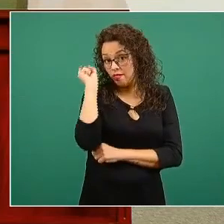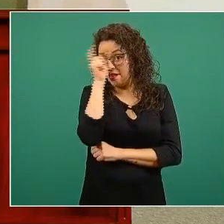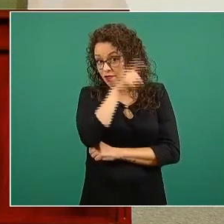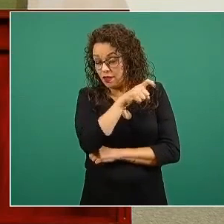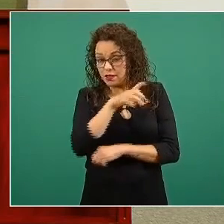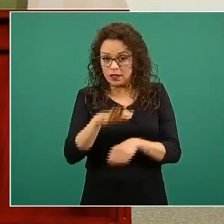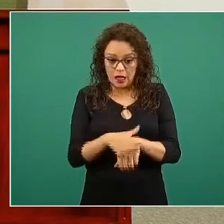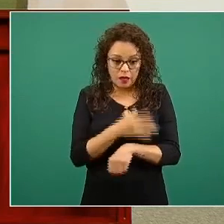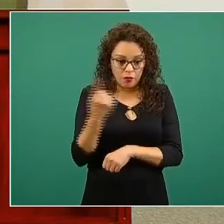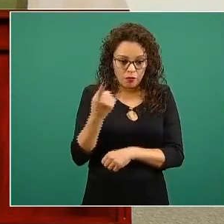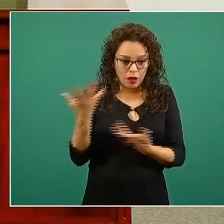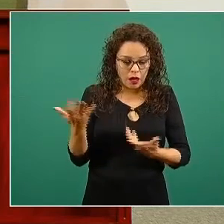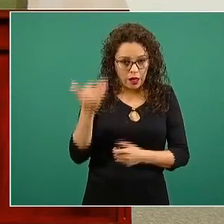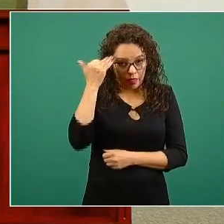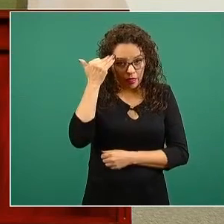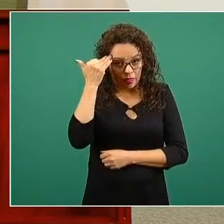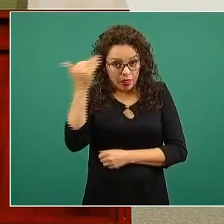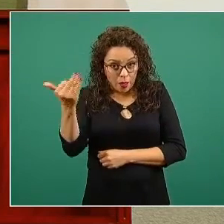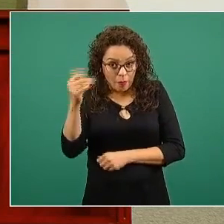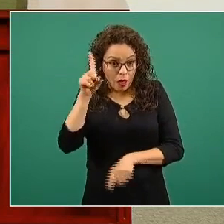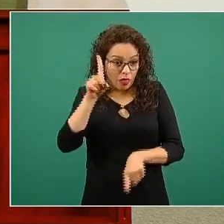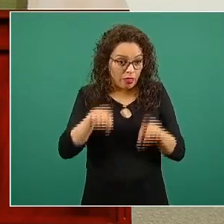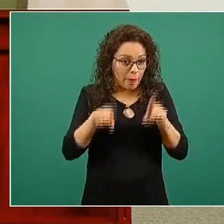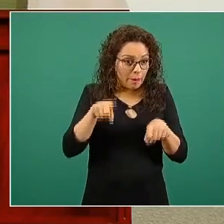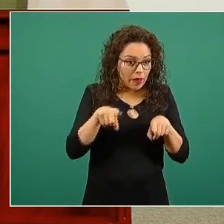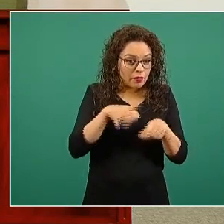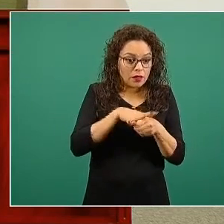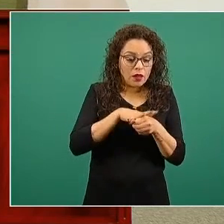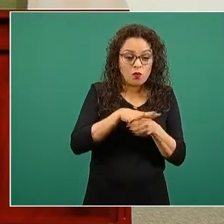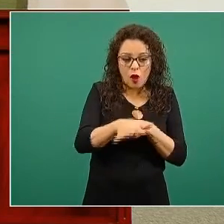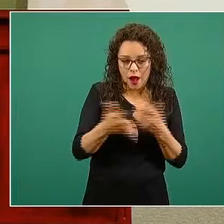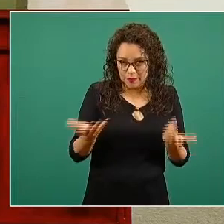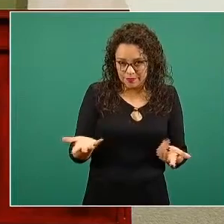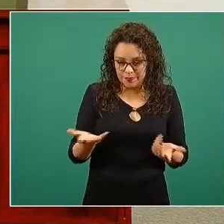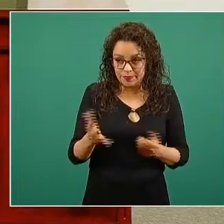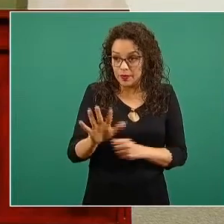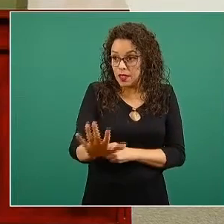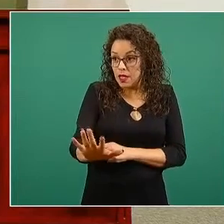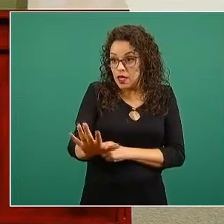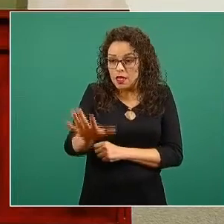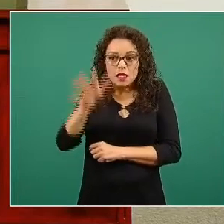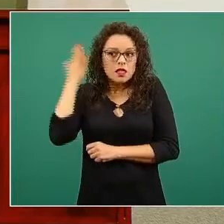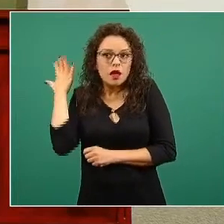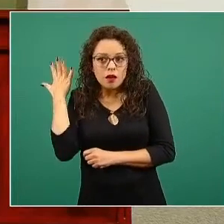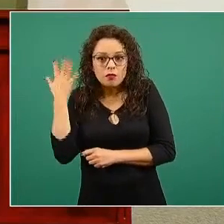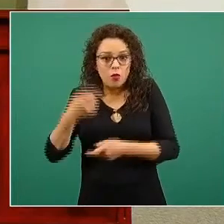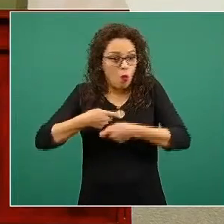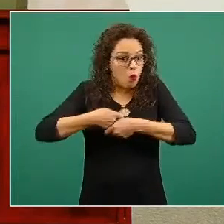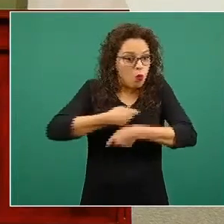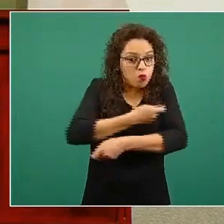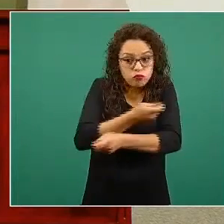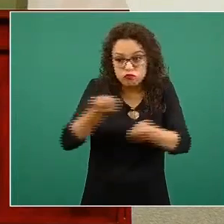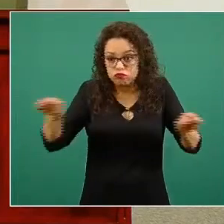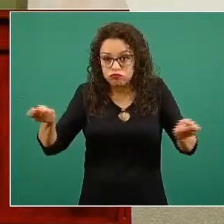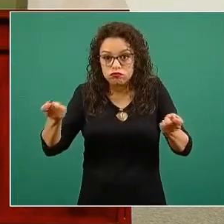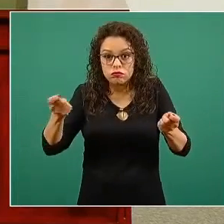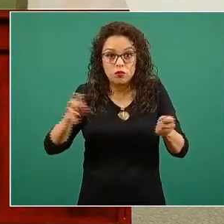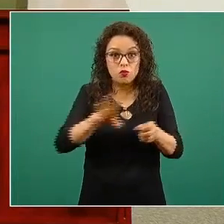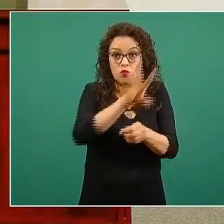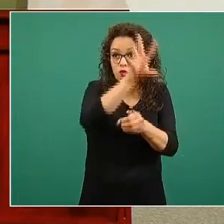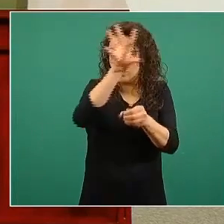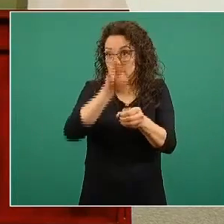no solamente depende de la velocidad con que se logre la distribución y la cobertura y por lo